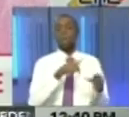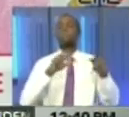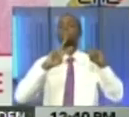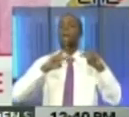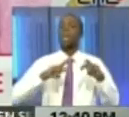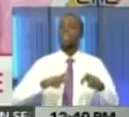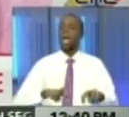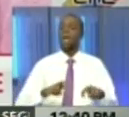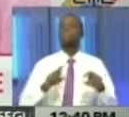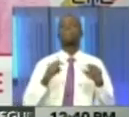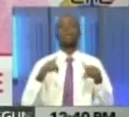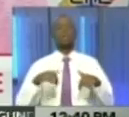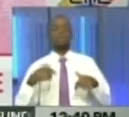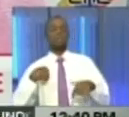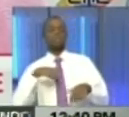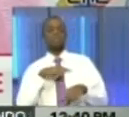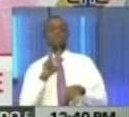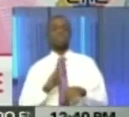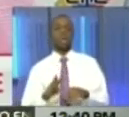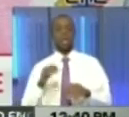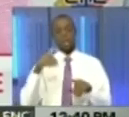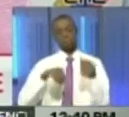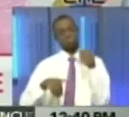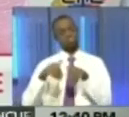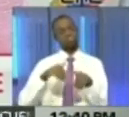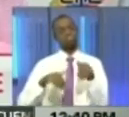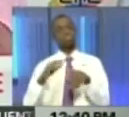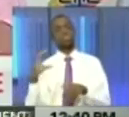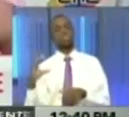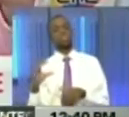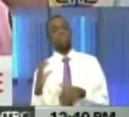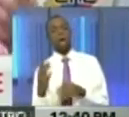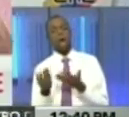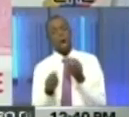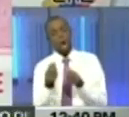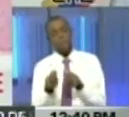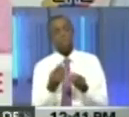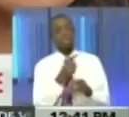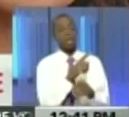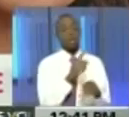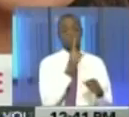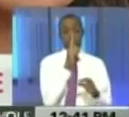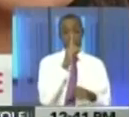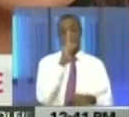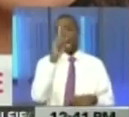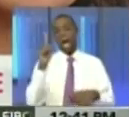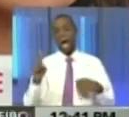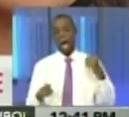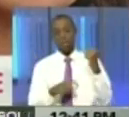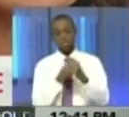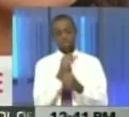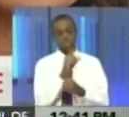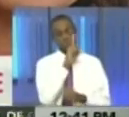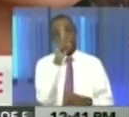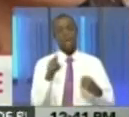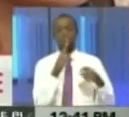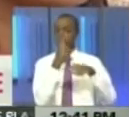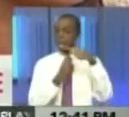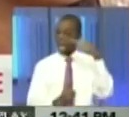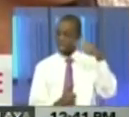sistema electoral venezolano que en el último año, año y medio, diría yo, ha estado trabajando, investigando